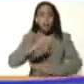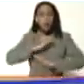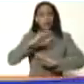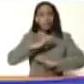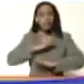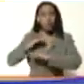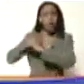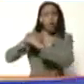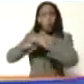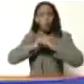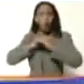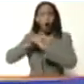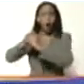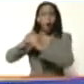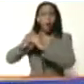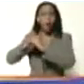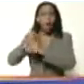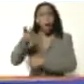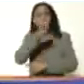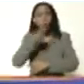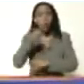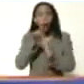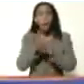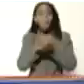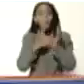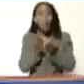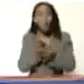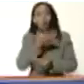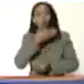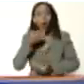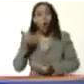mutuos en búsqueda de un mundo mejor